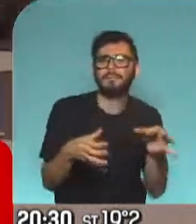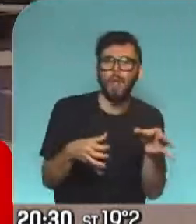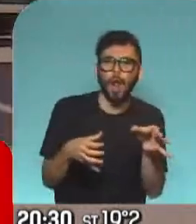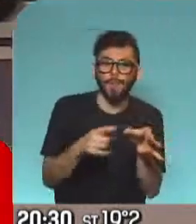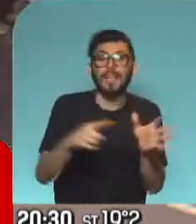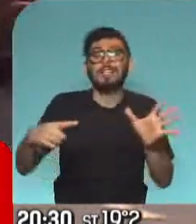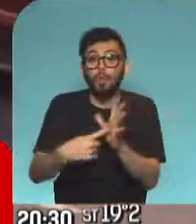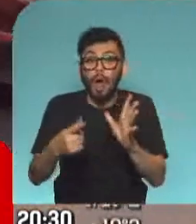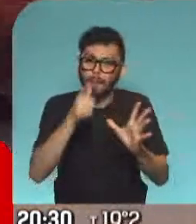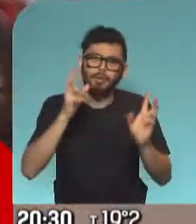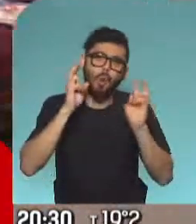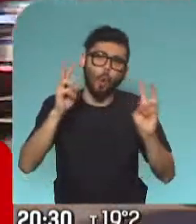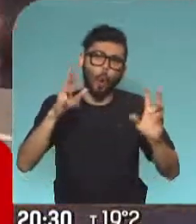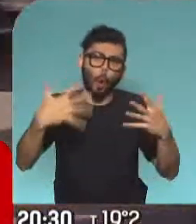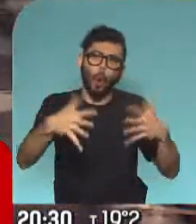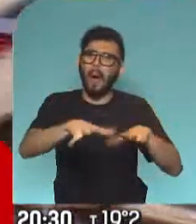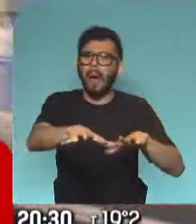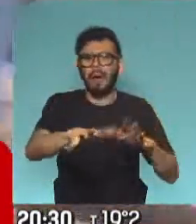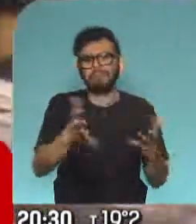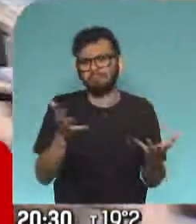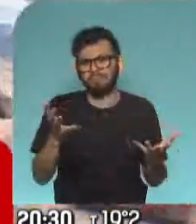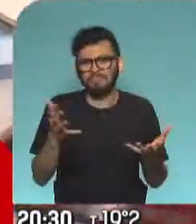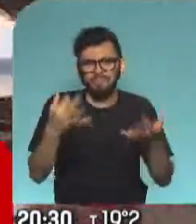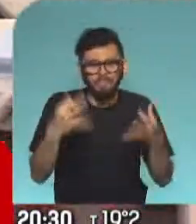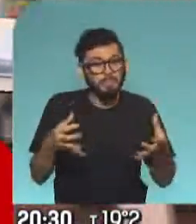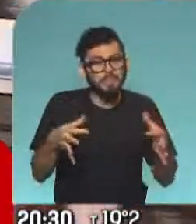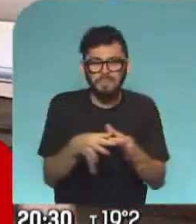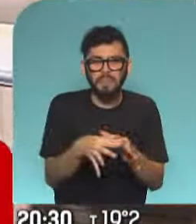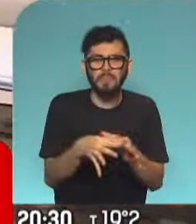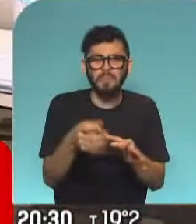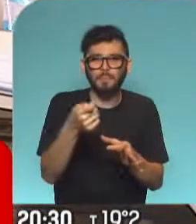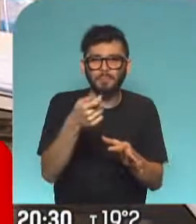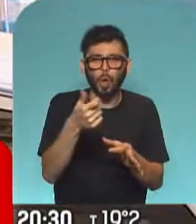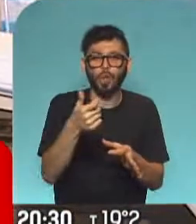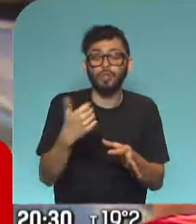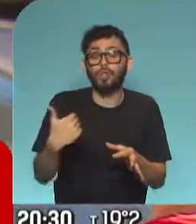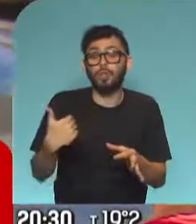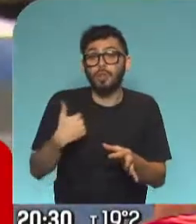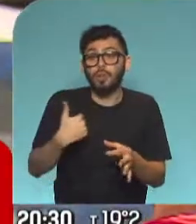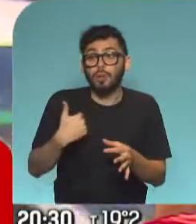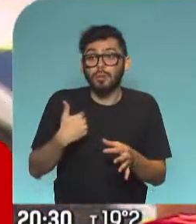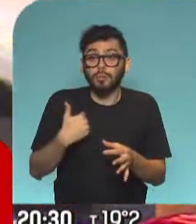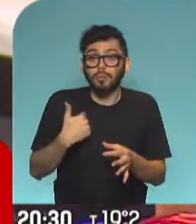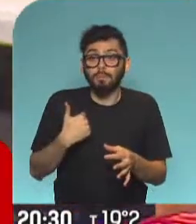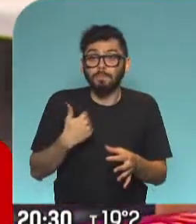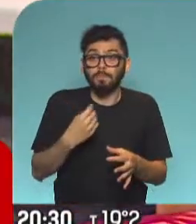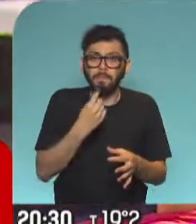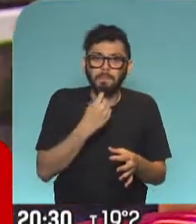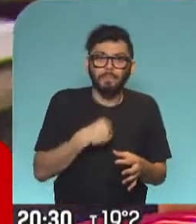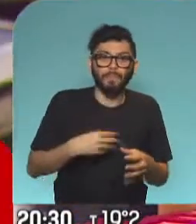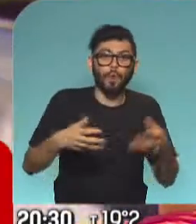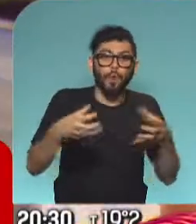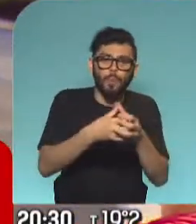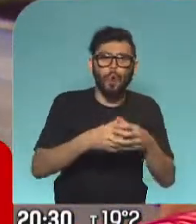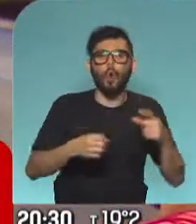ruido pero cuando entonces no tengo la sensación es que exista un movimiento 140 años de